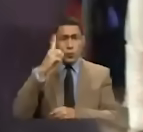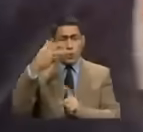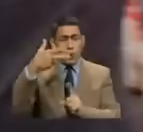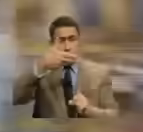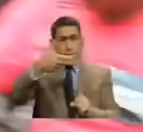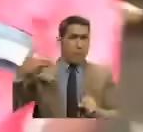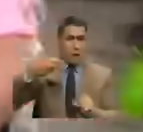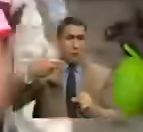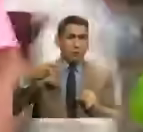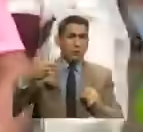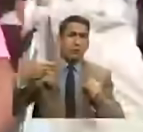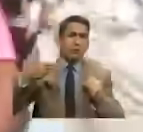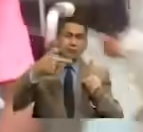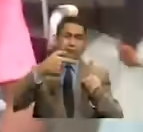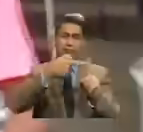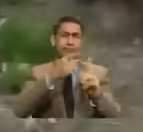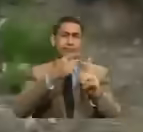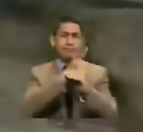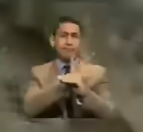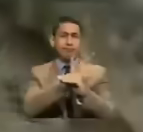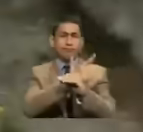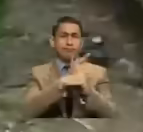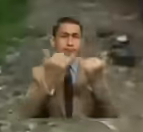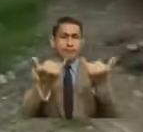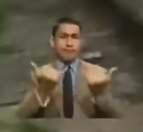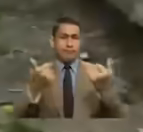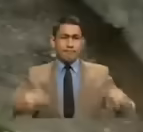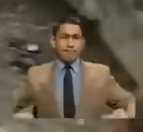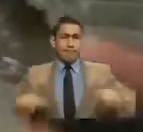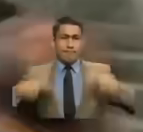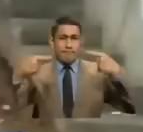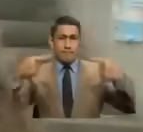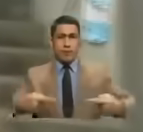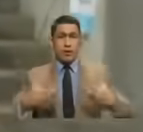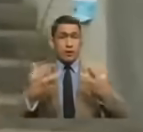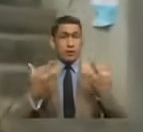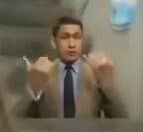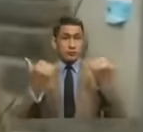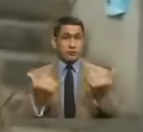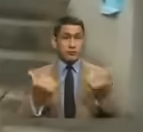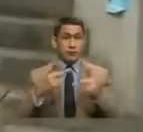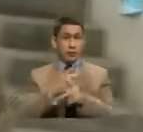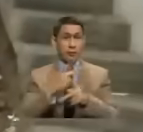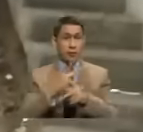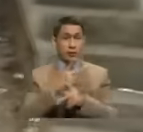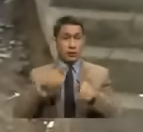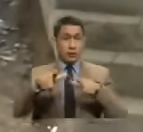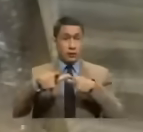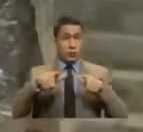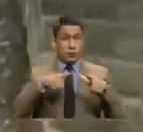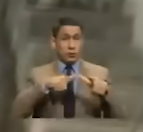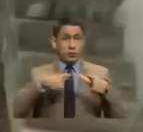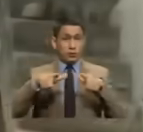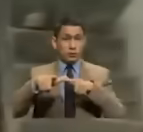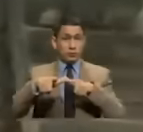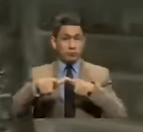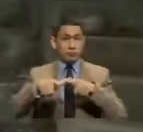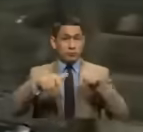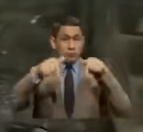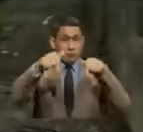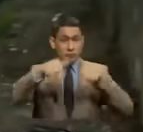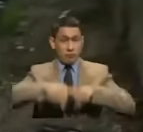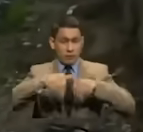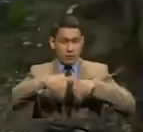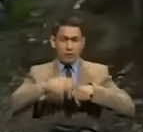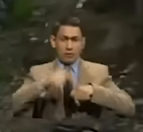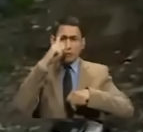aquí. Se ha dado caliente aquí en Nueva Prosperina. Este es el llamado Callejón de la Muerte. Muy pocas personas se atreven a determinada hora a